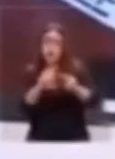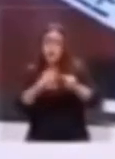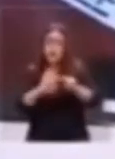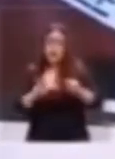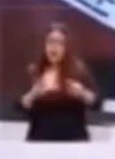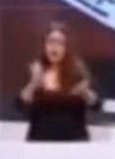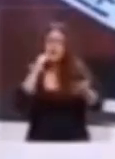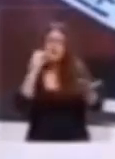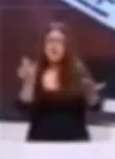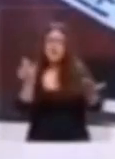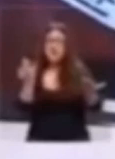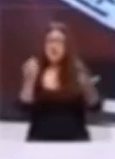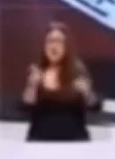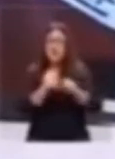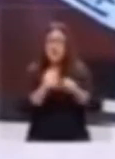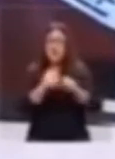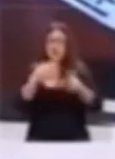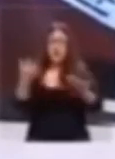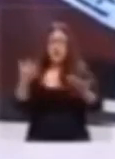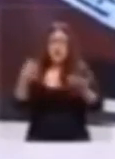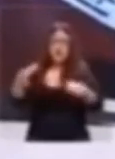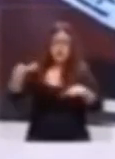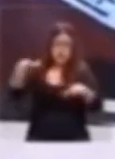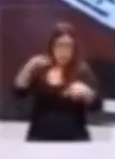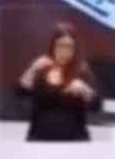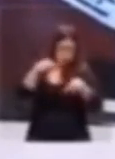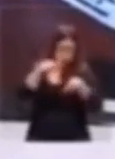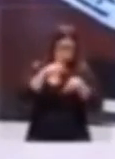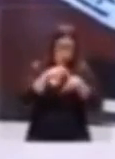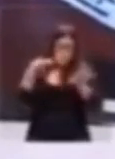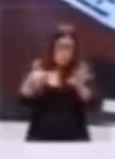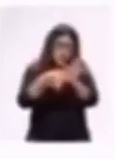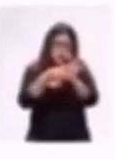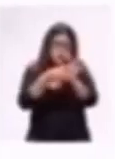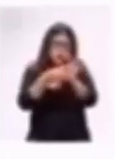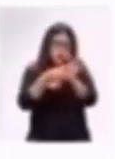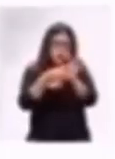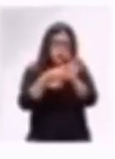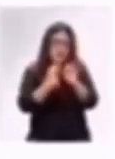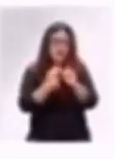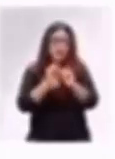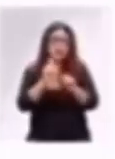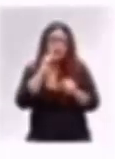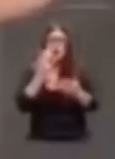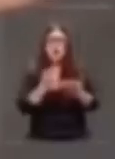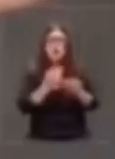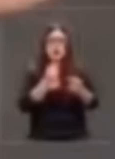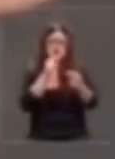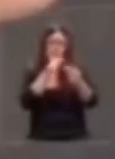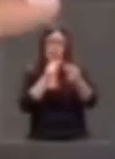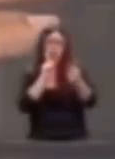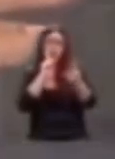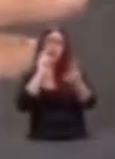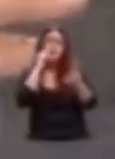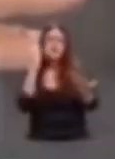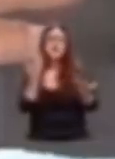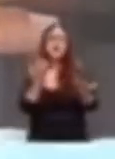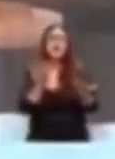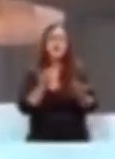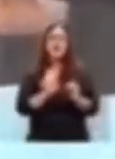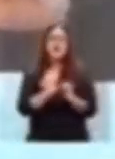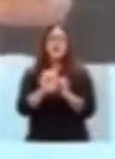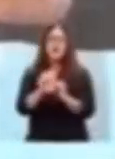agarrar la energía que uno lanza desde el teléfono la procesa y la devuelve es decir cada uno tiene la facultad de darle la información